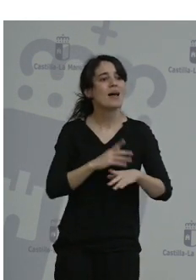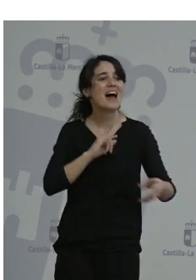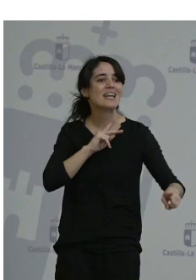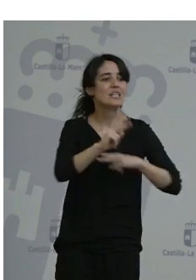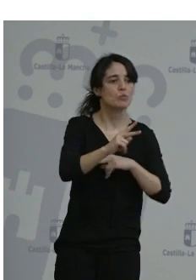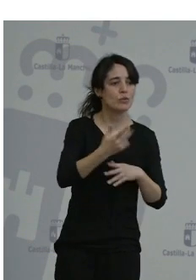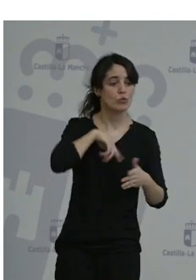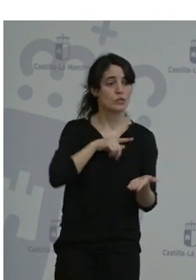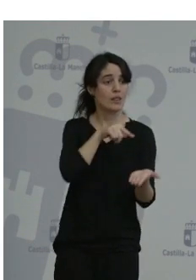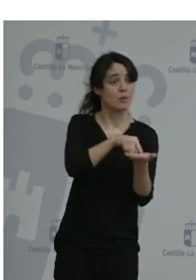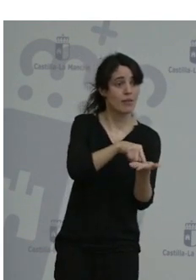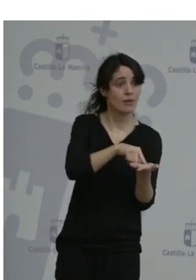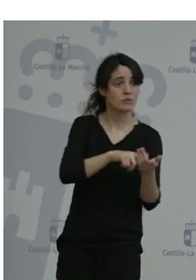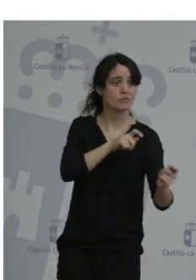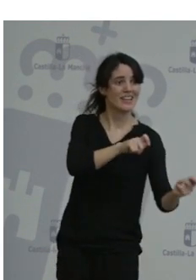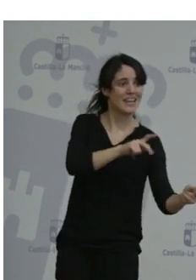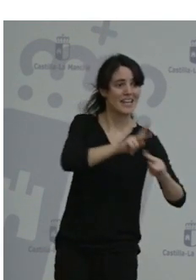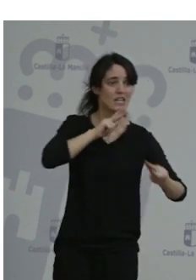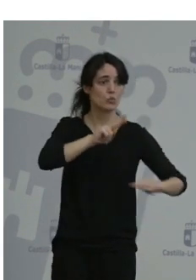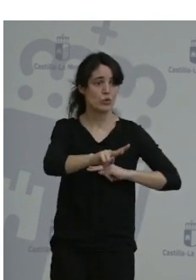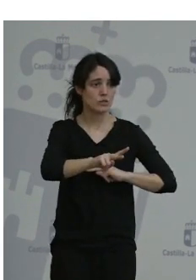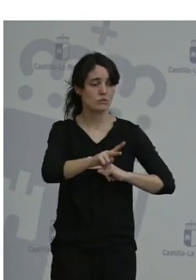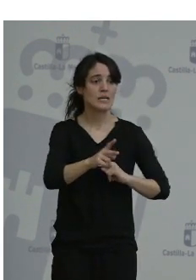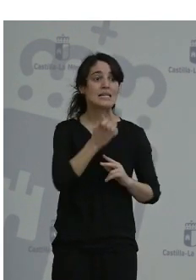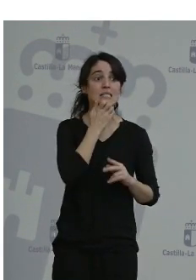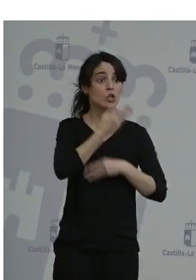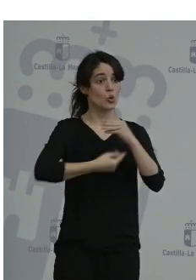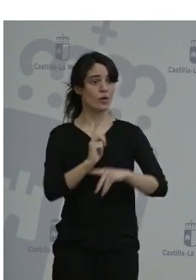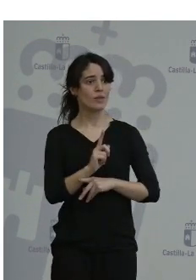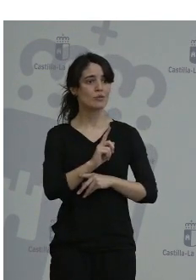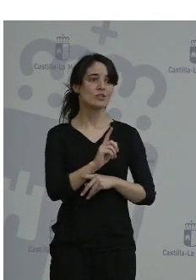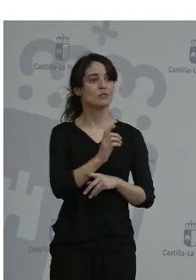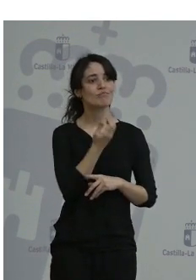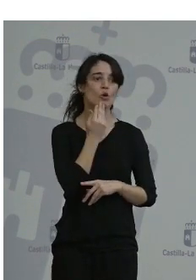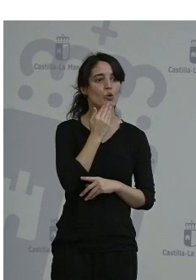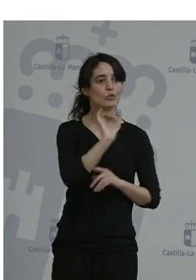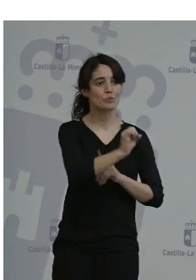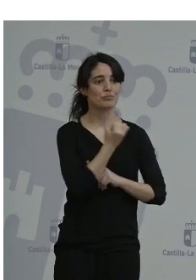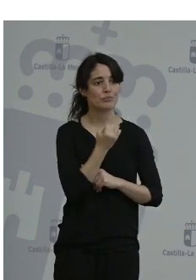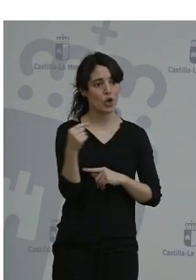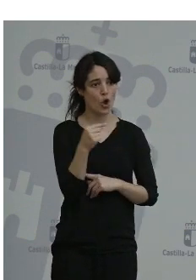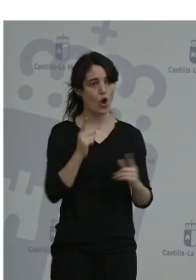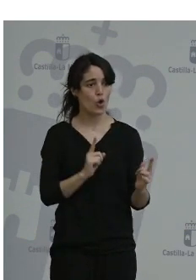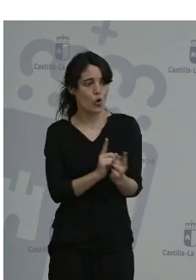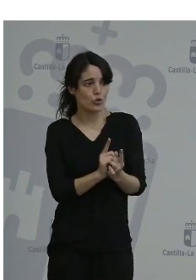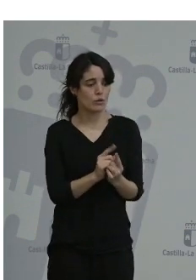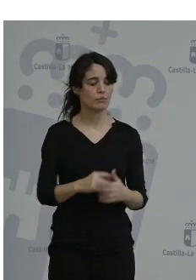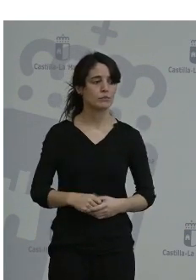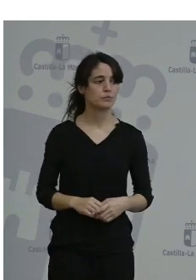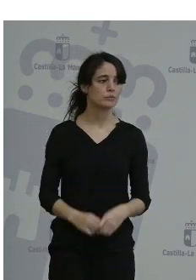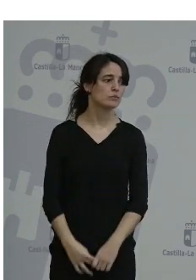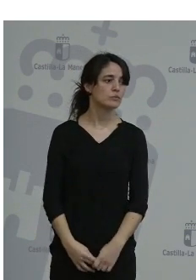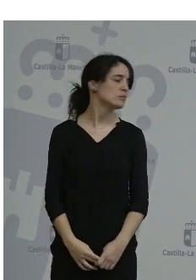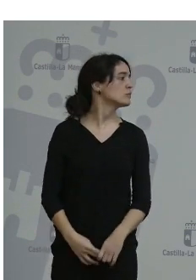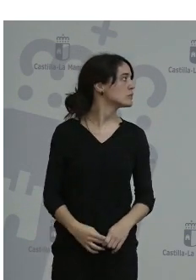si no lo hacemos, se nos vuelve nuestra contra. A mí siempre me preguntaban que si el 2 o el 3% de